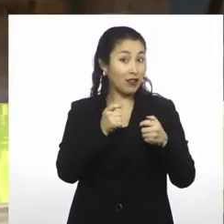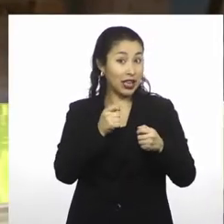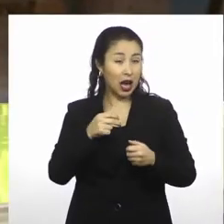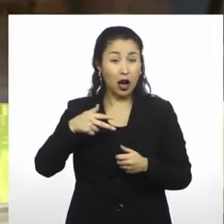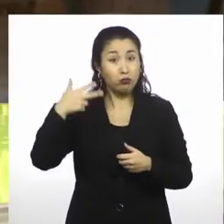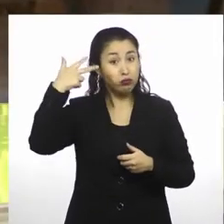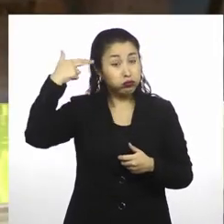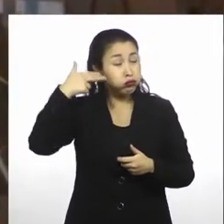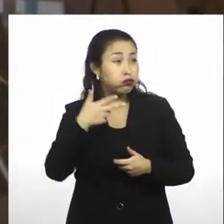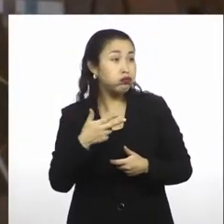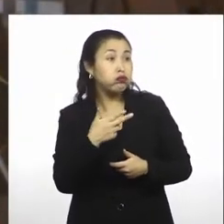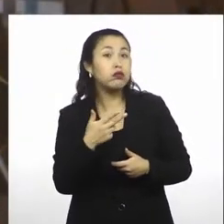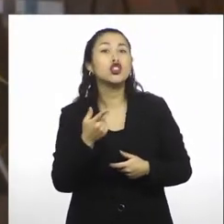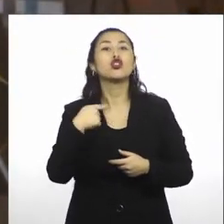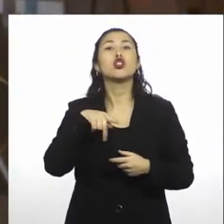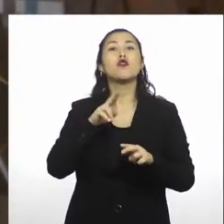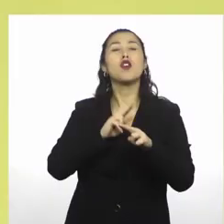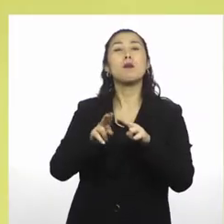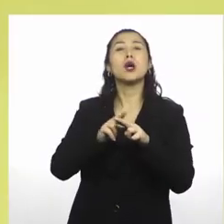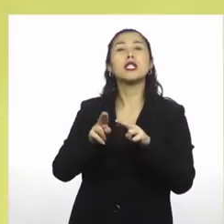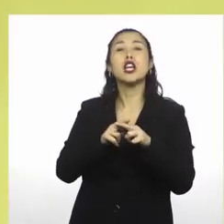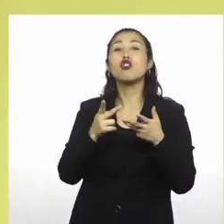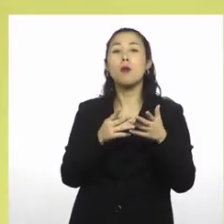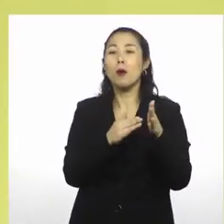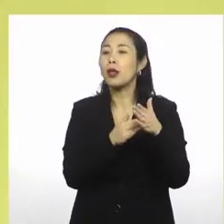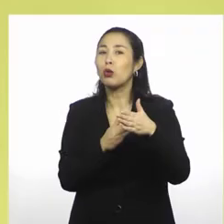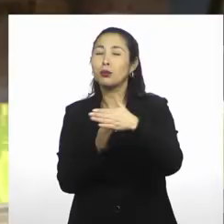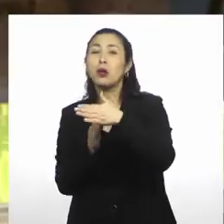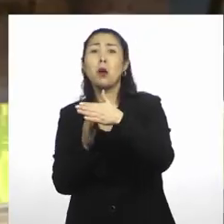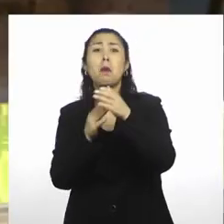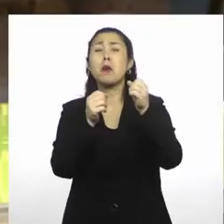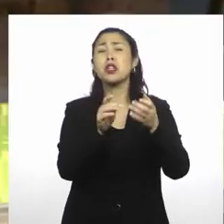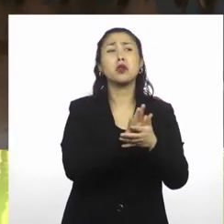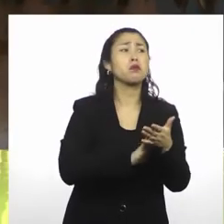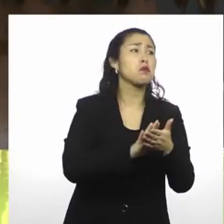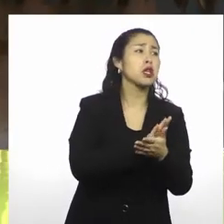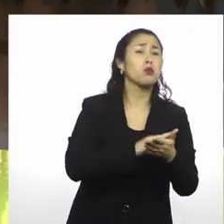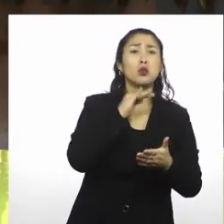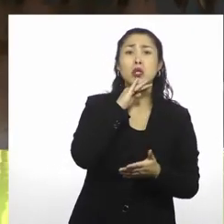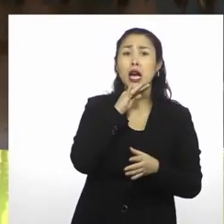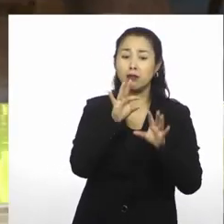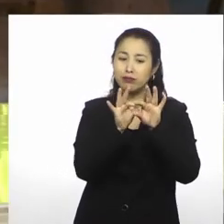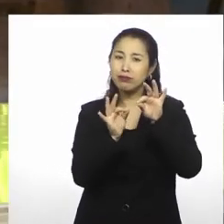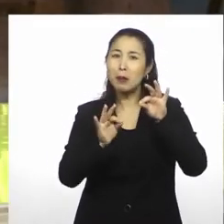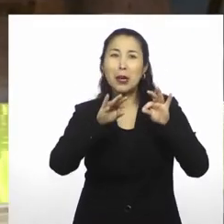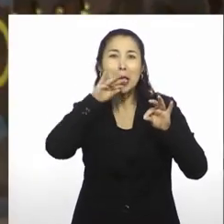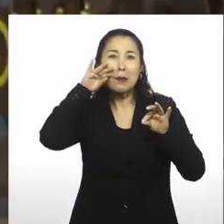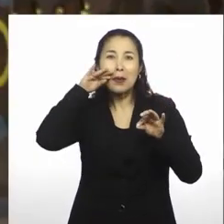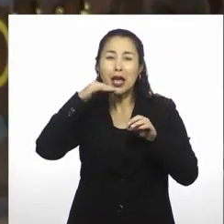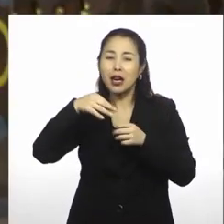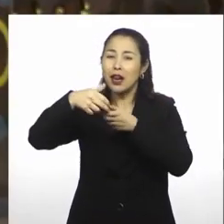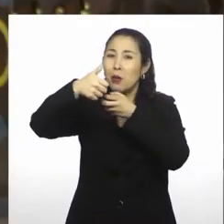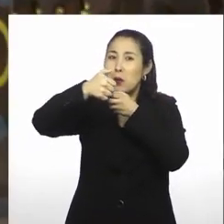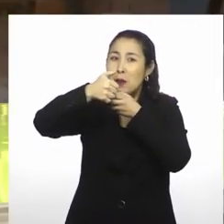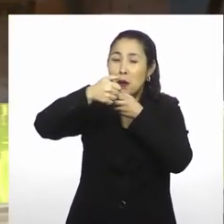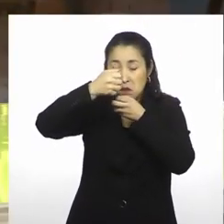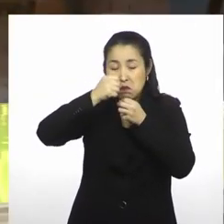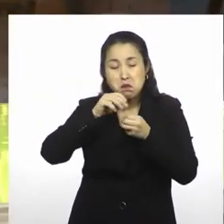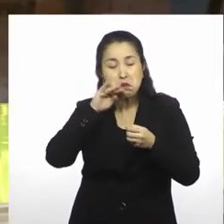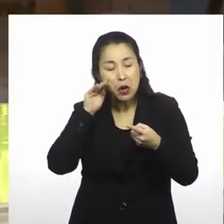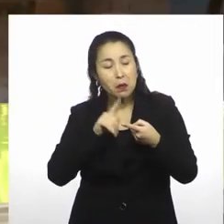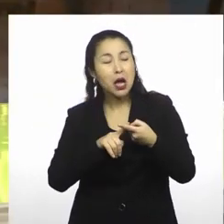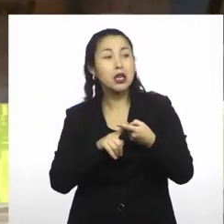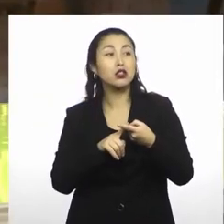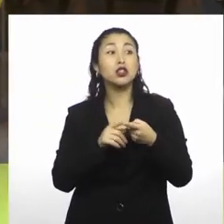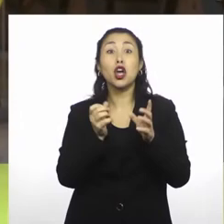vamos a construir nuestro circuito de obstáculos. Pueden utilizar, por ejemplo, limpiapipas y las pueden doblar armando una especie de